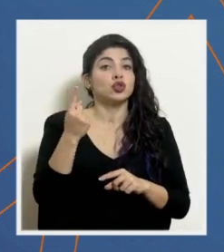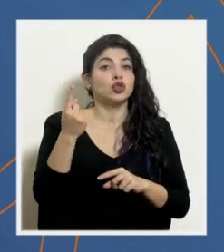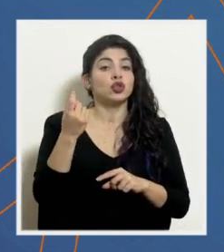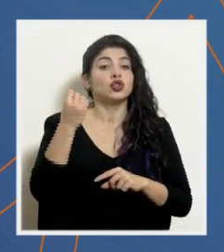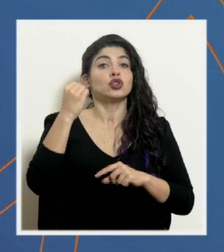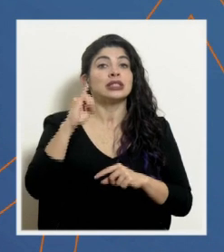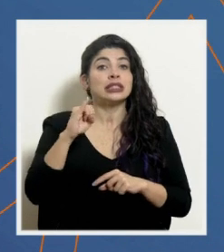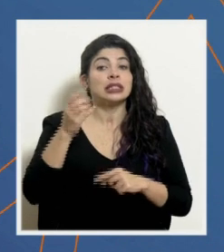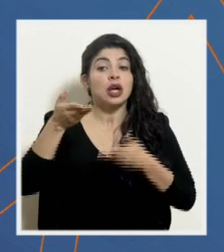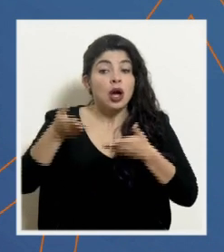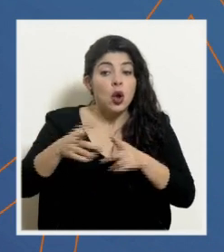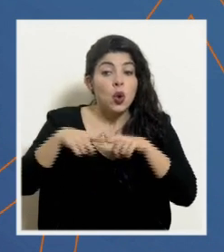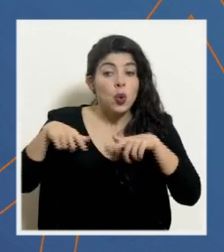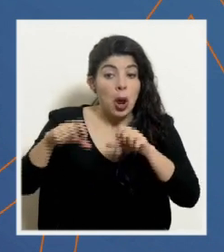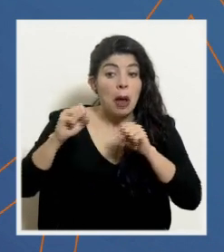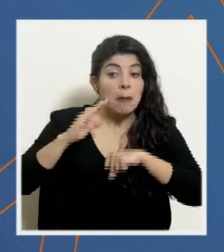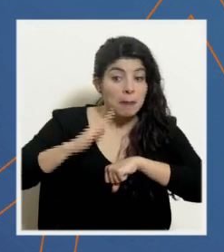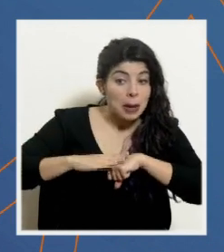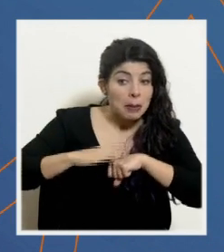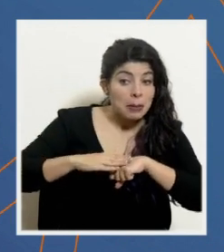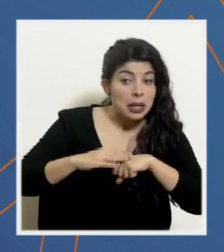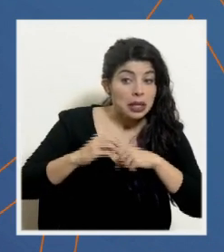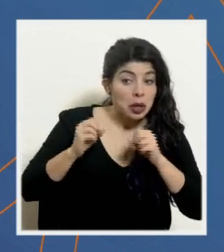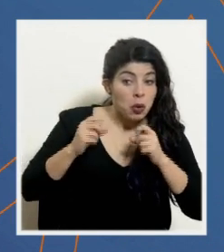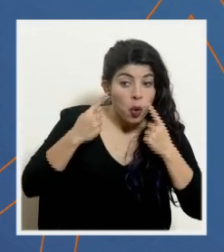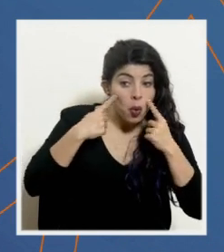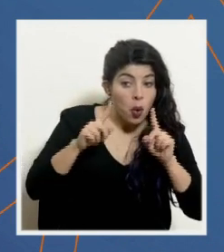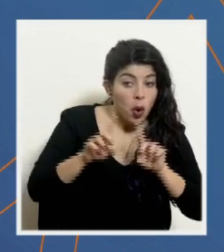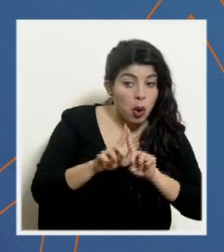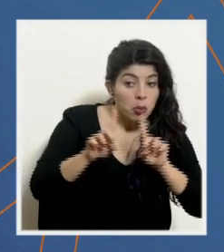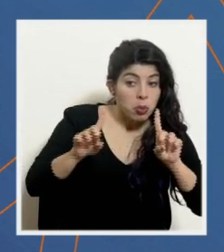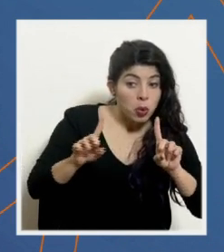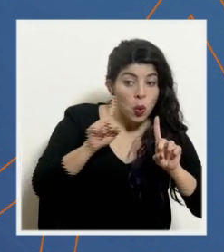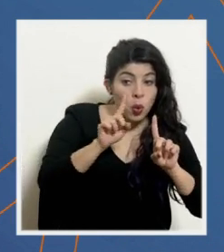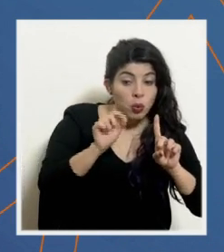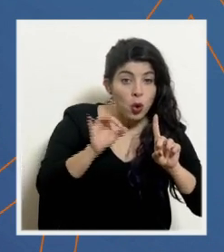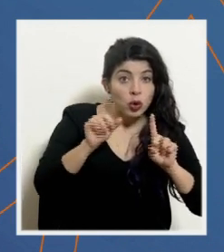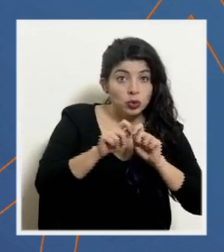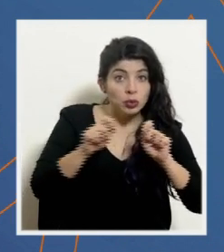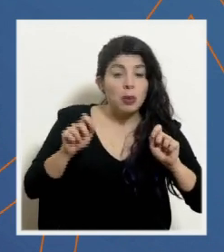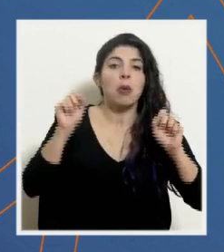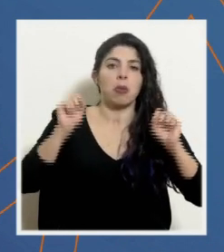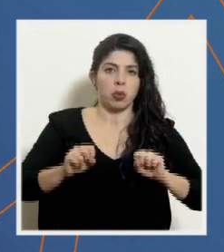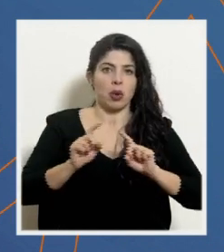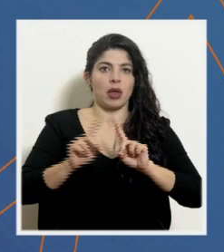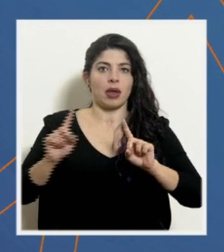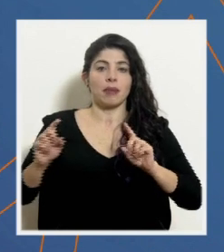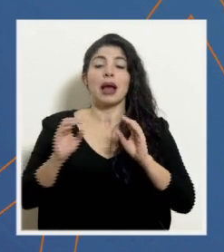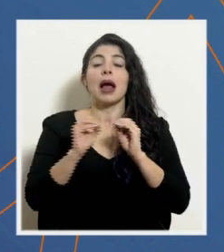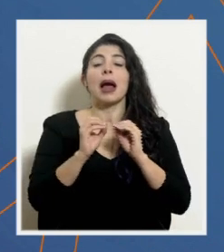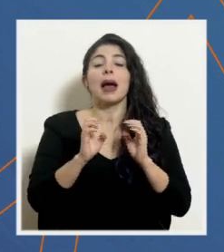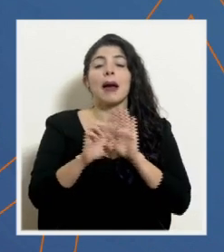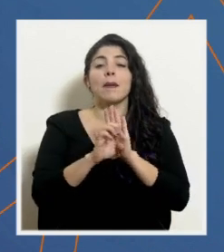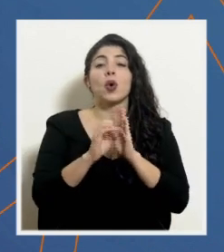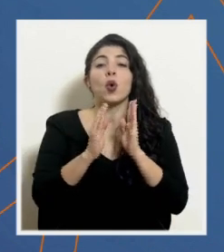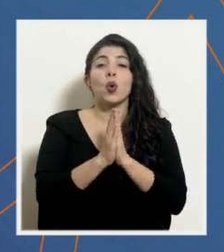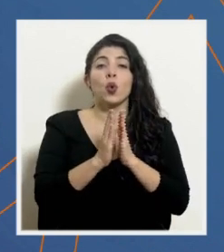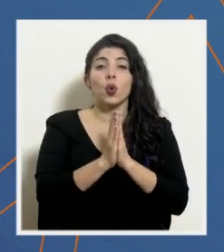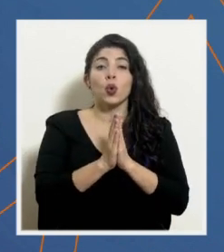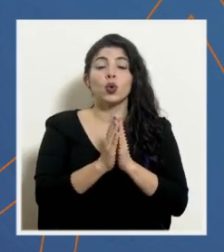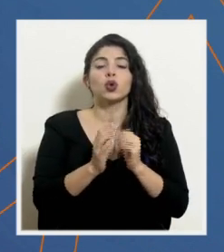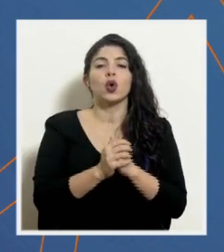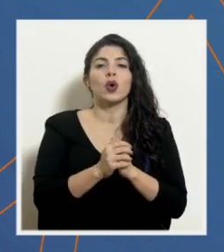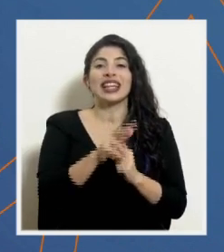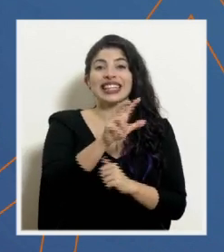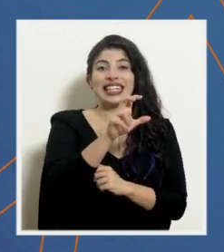el distanciamiento mayor a 1.8 metros. En las actividades de culto se reduce de